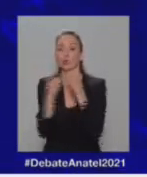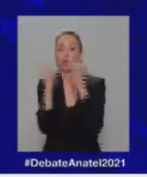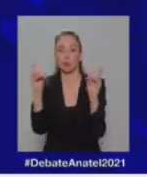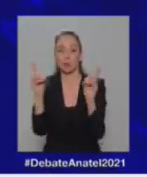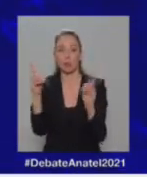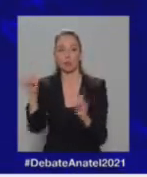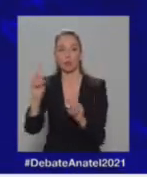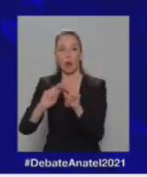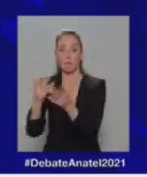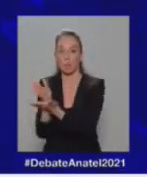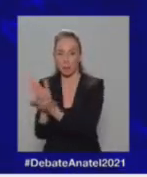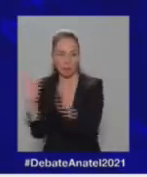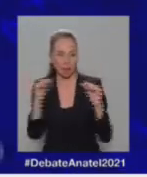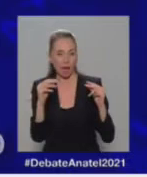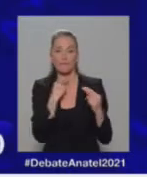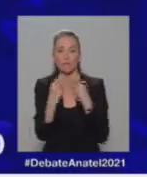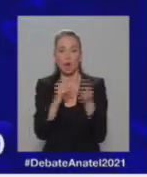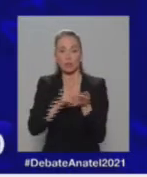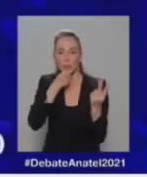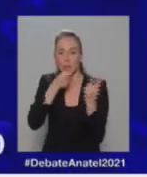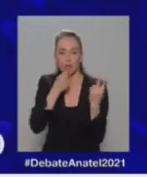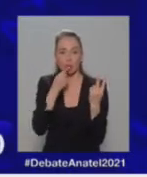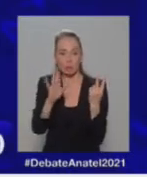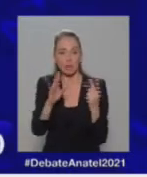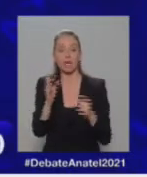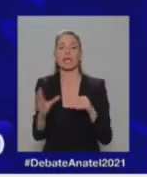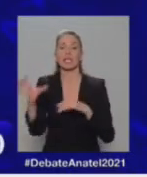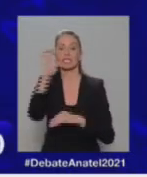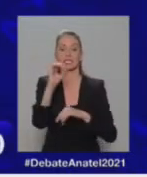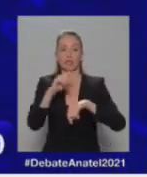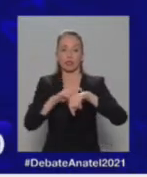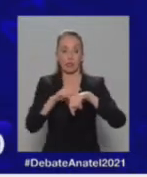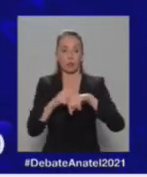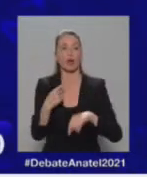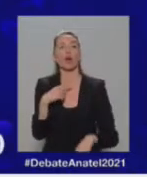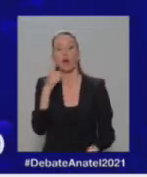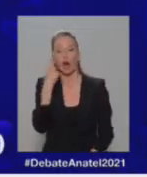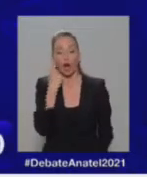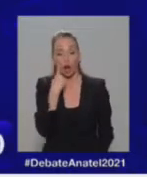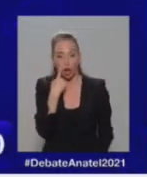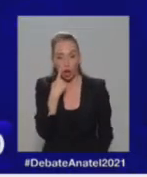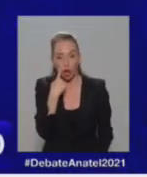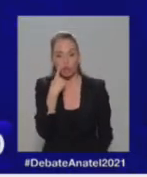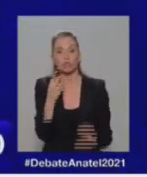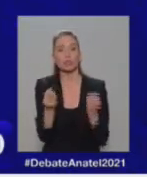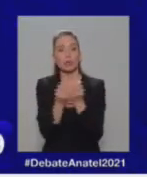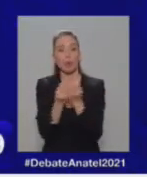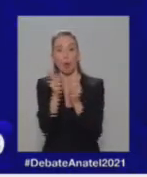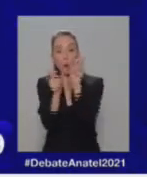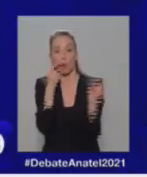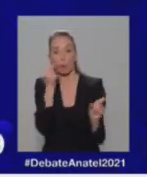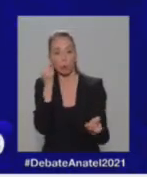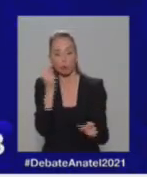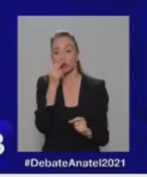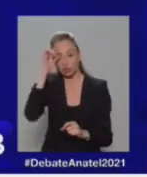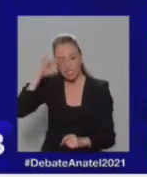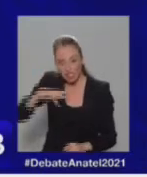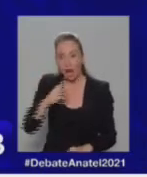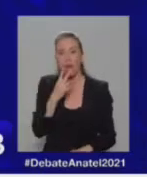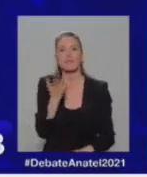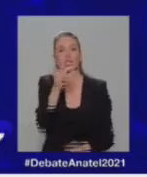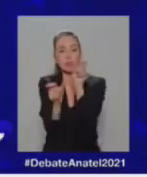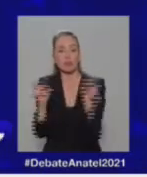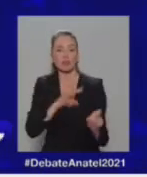y eso es otra historia. Parte de las declaraciones de los 6 postulantes que participaron en el